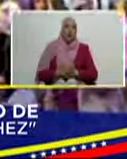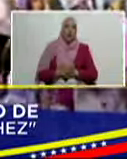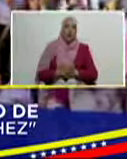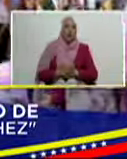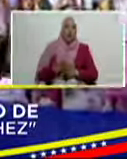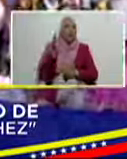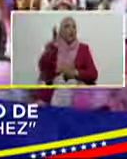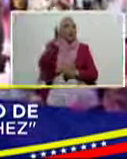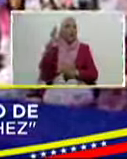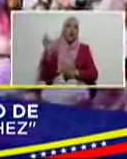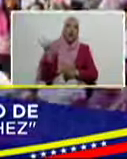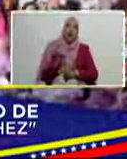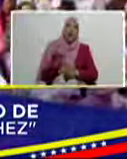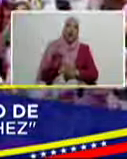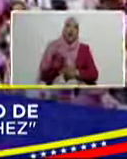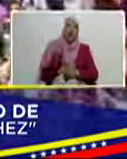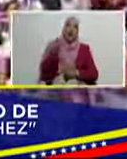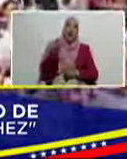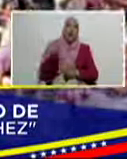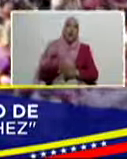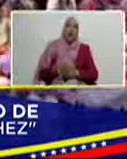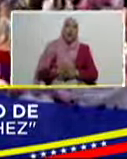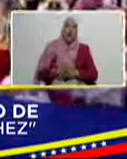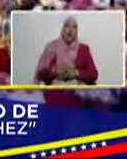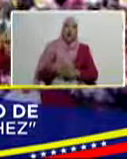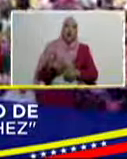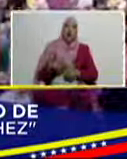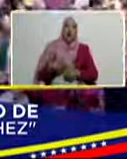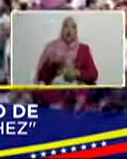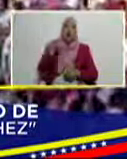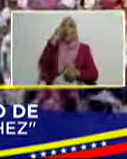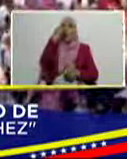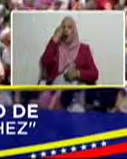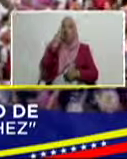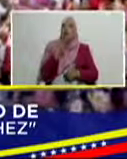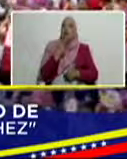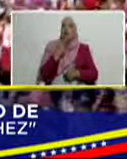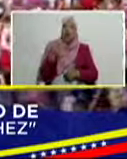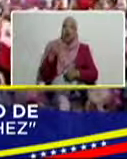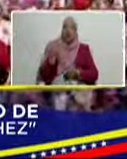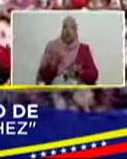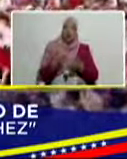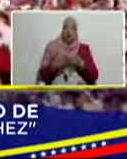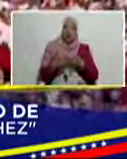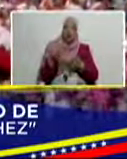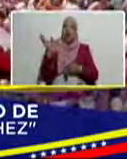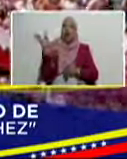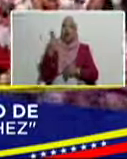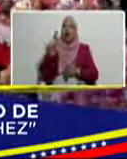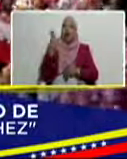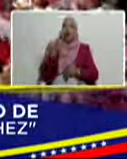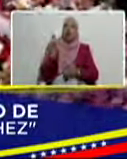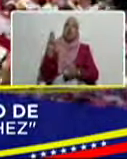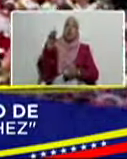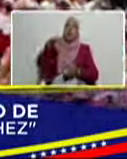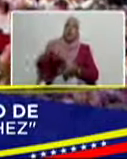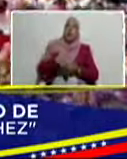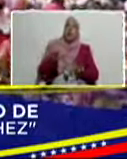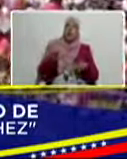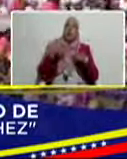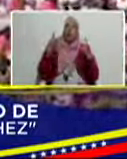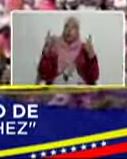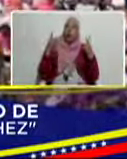Las mujeres de Antímano y de Caracas, de Miranda, de La